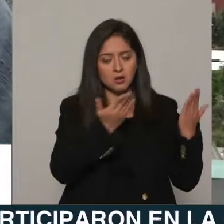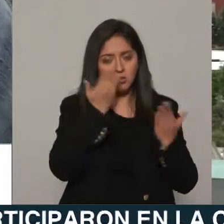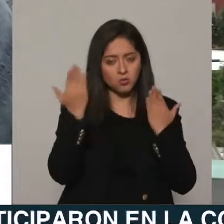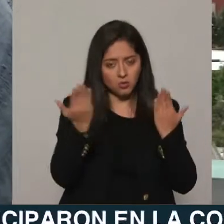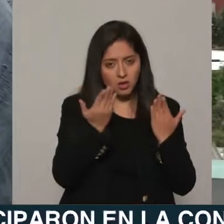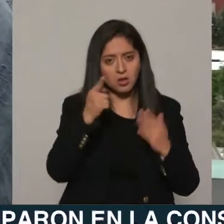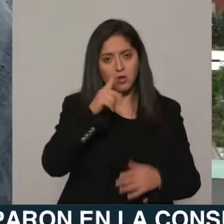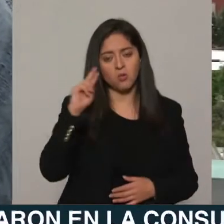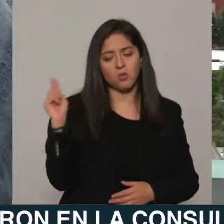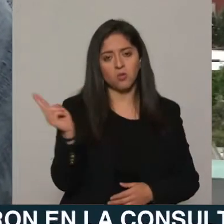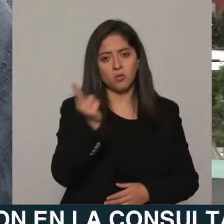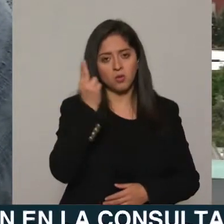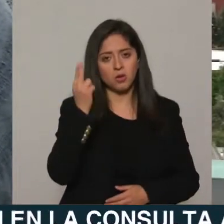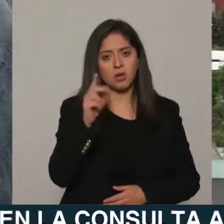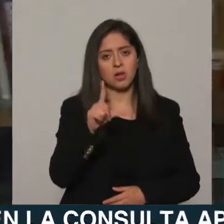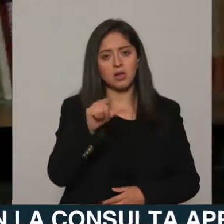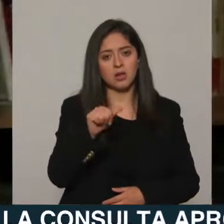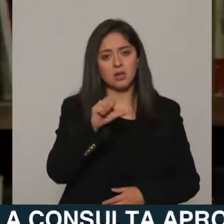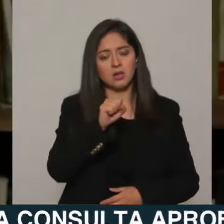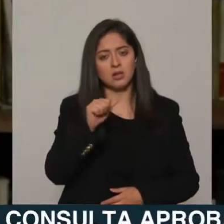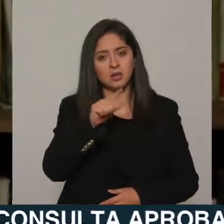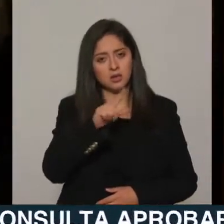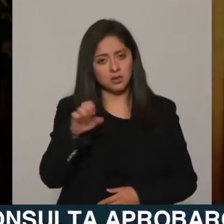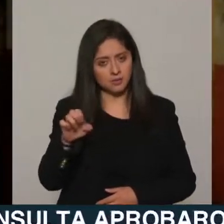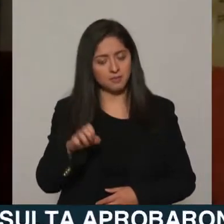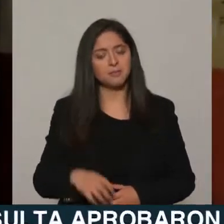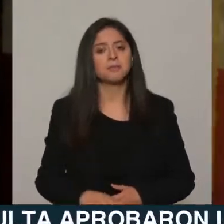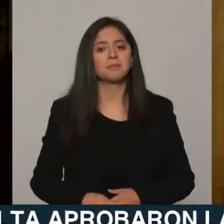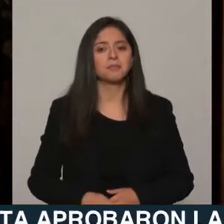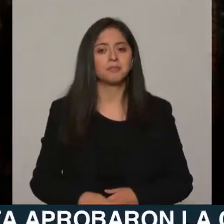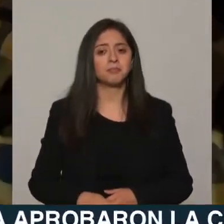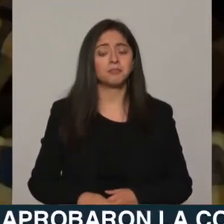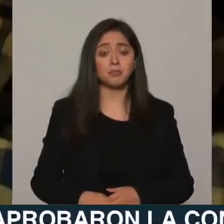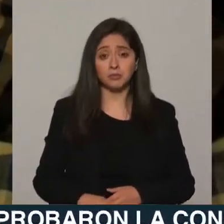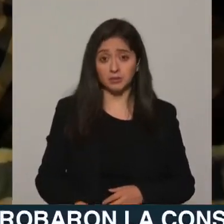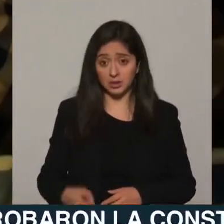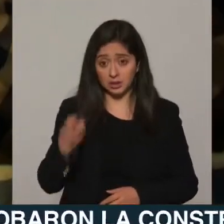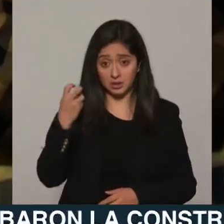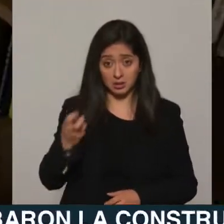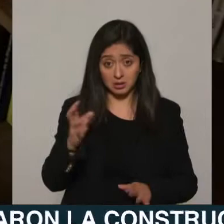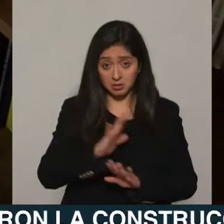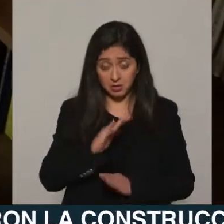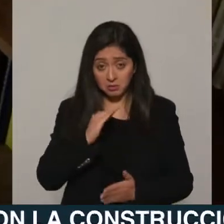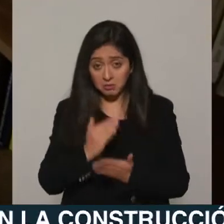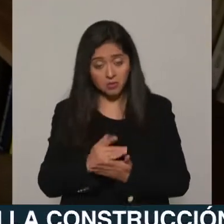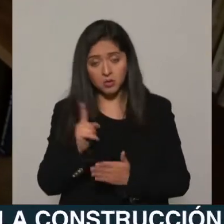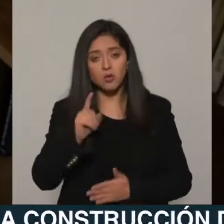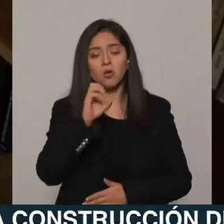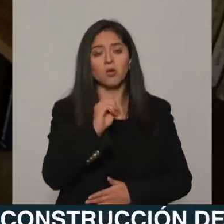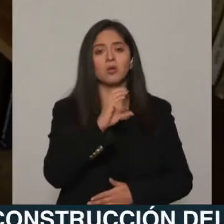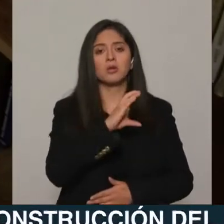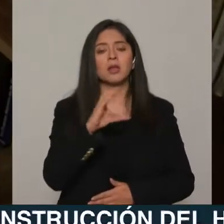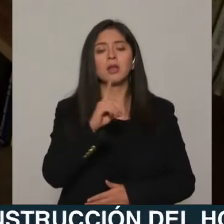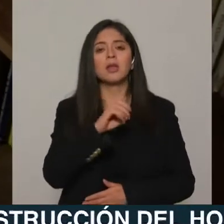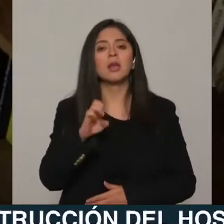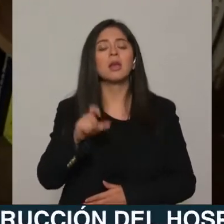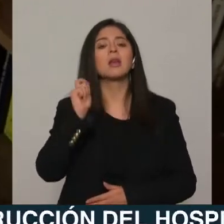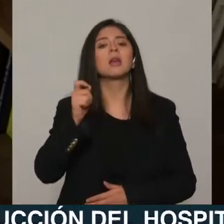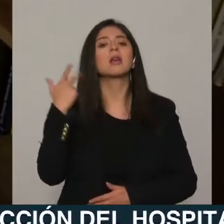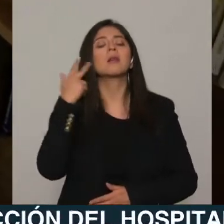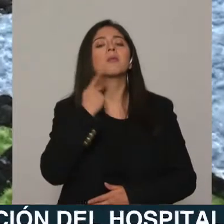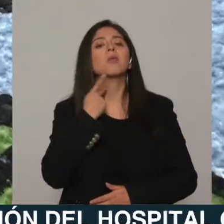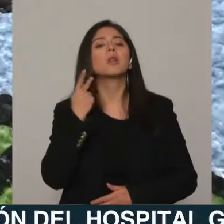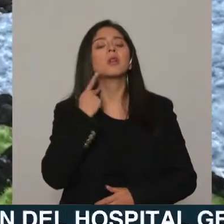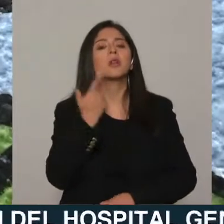la Universidad La Salle. Sin embargo, esto no es suficiente. La OCDE recomienda el desarrollo de políticas internas para atender